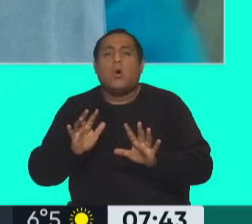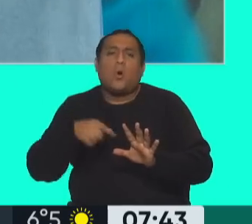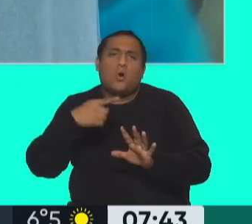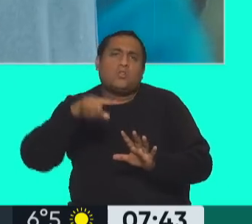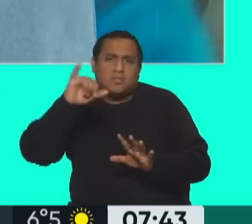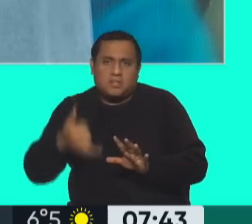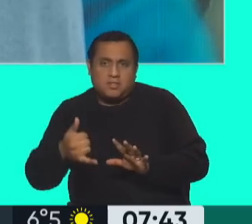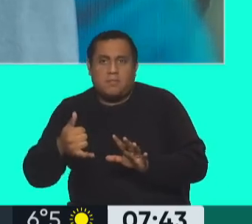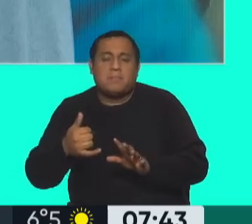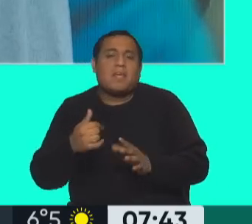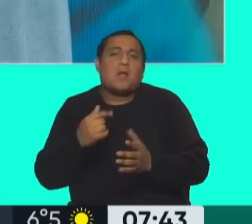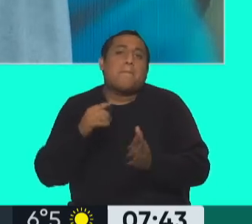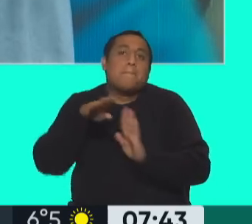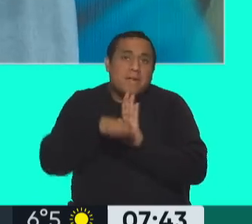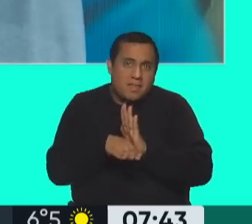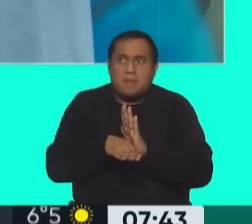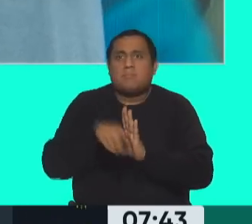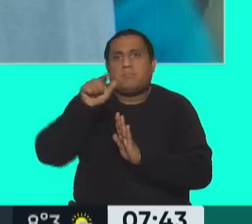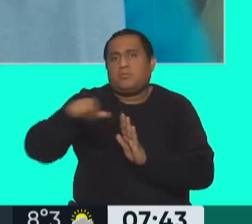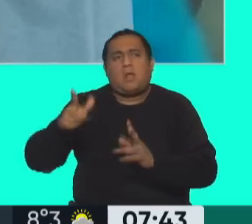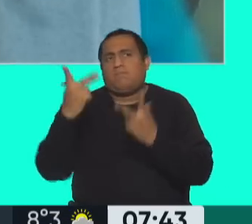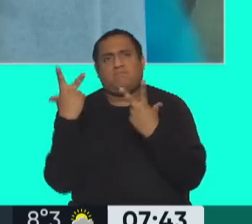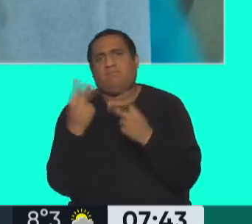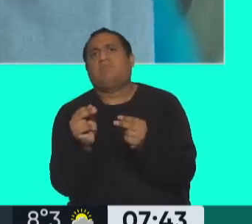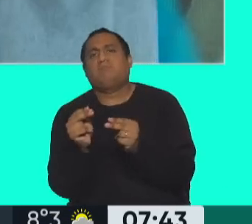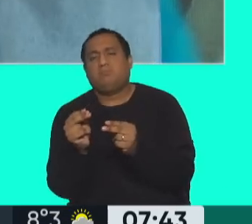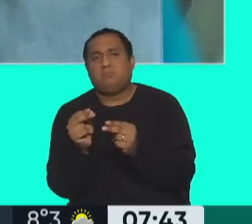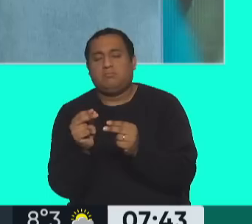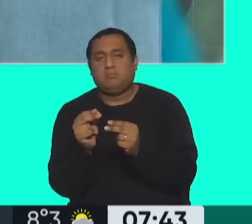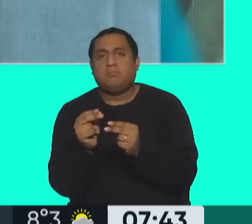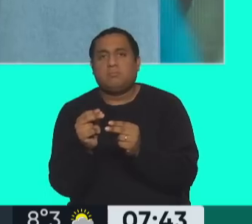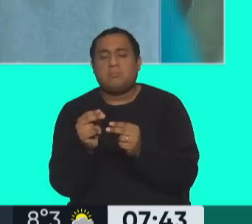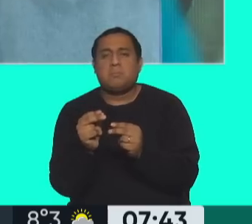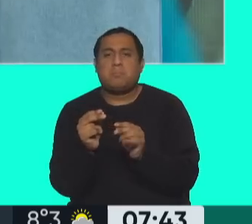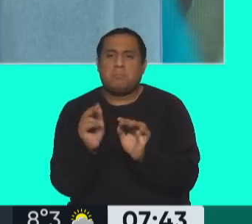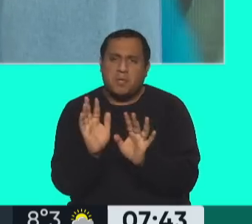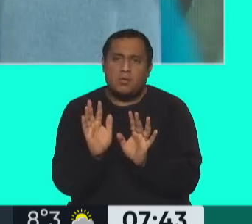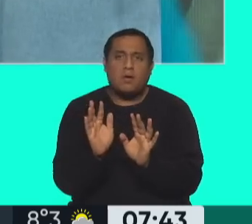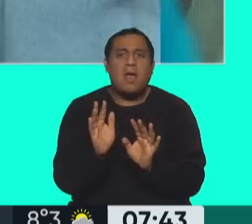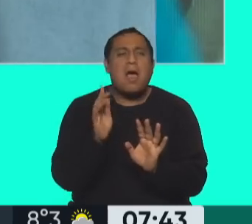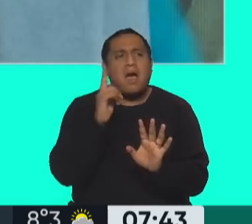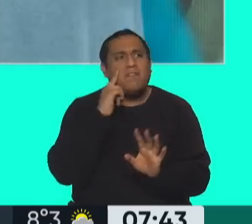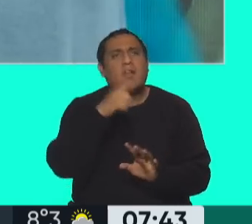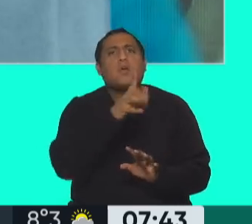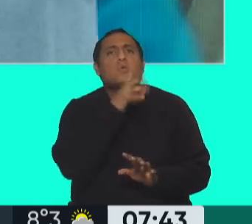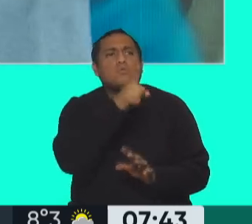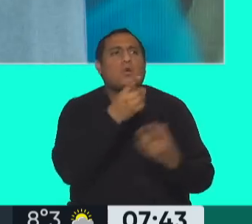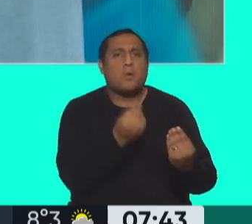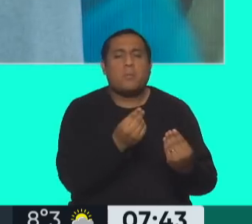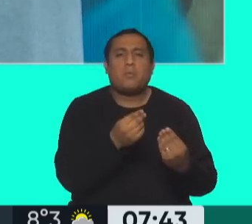de medidas siempre generan un rechazo social. Hay que ver hasta al final hasta qué punto o qué magnitud tiene, porque los medios